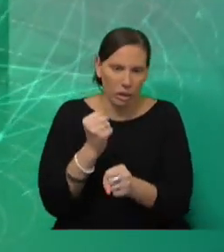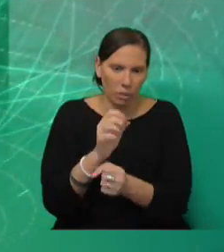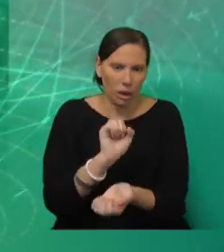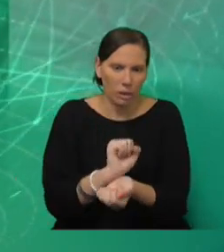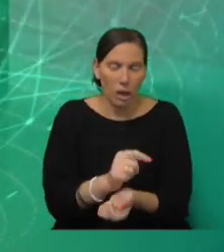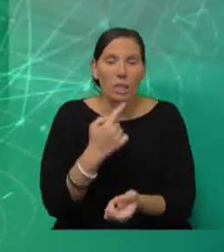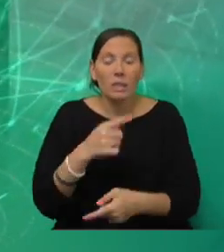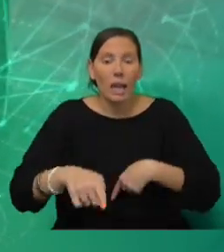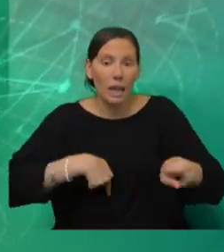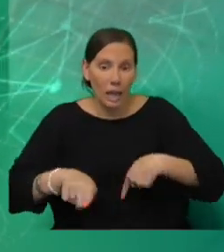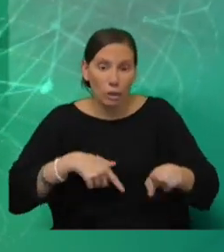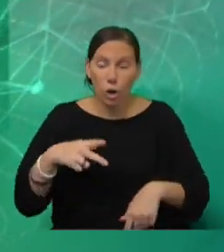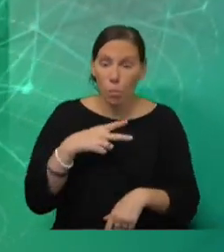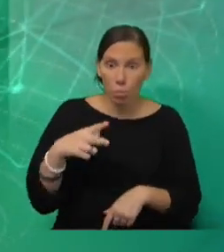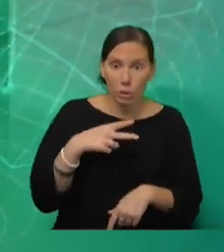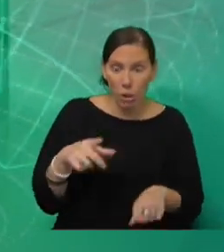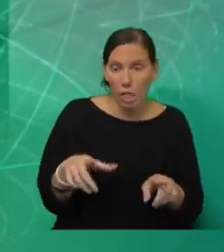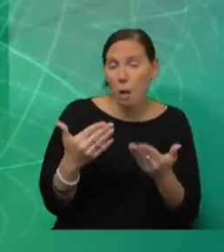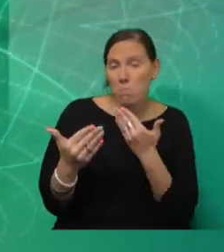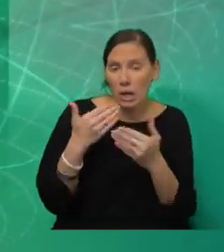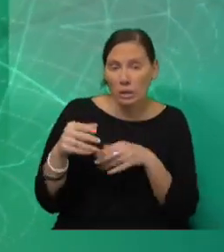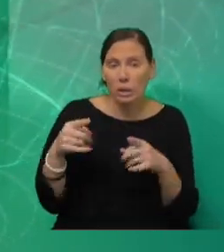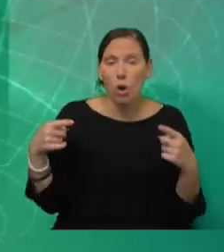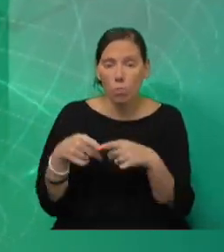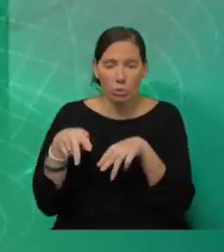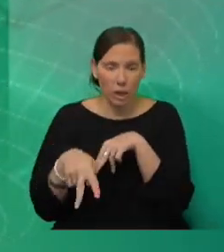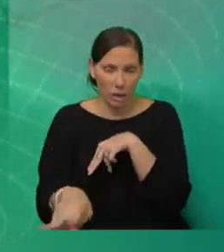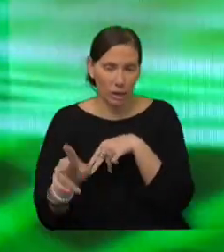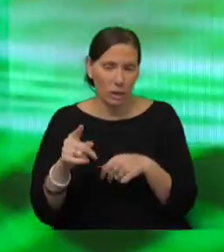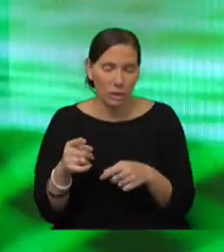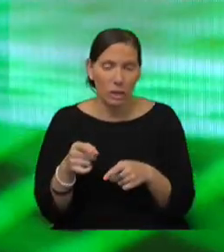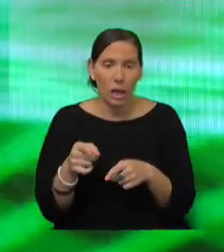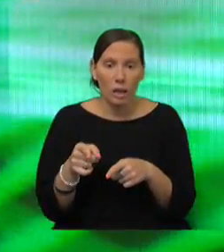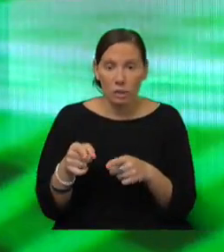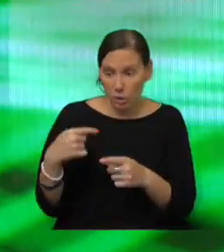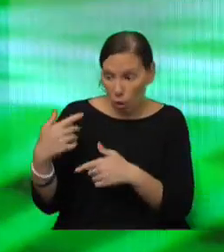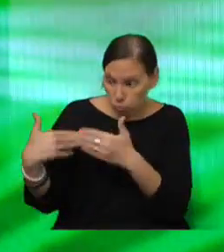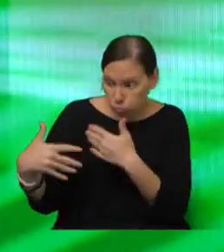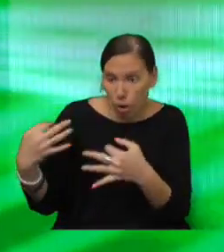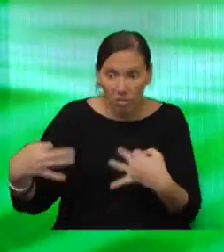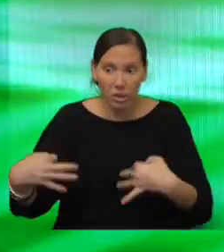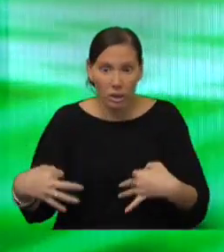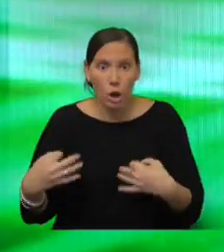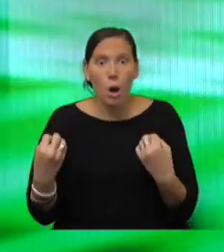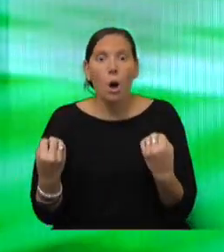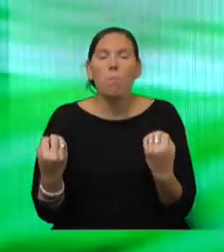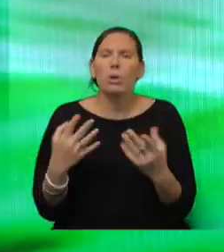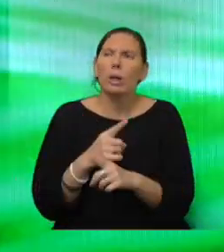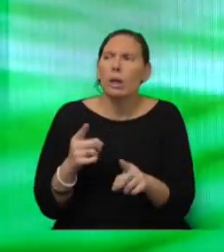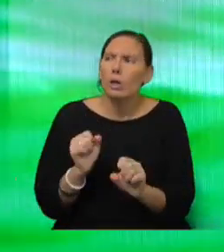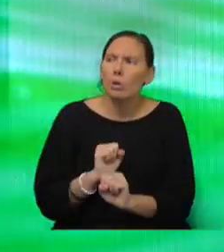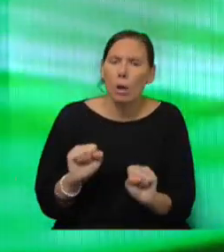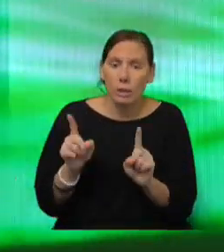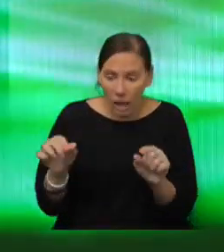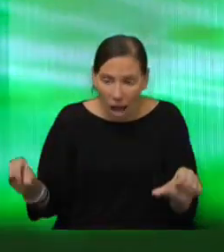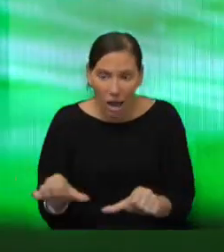un modelo de gestión privada al estilo de punta de rieles Si eso ahí funciona bien por qué yo no puedo llevar esa